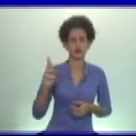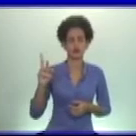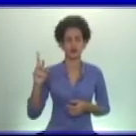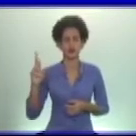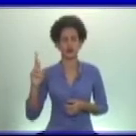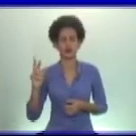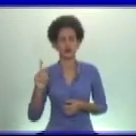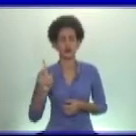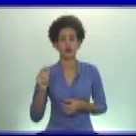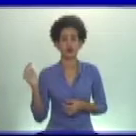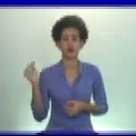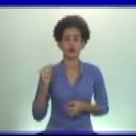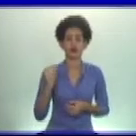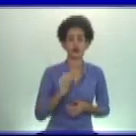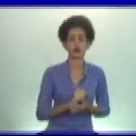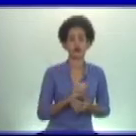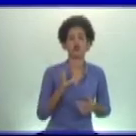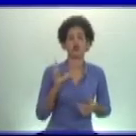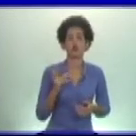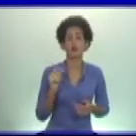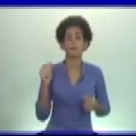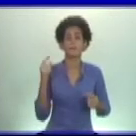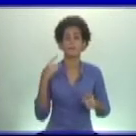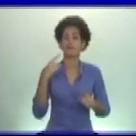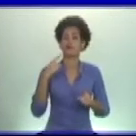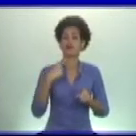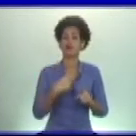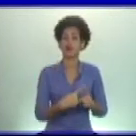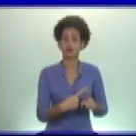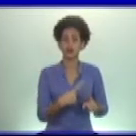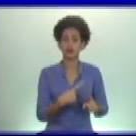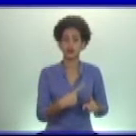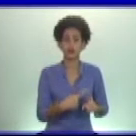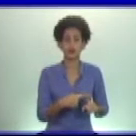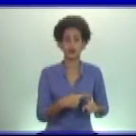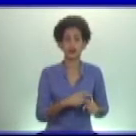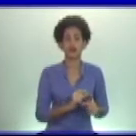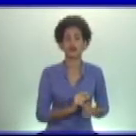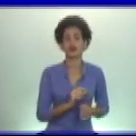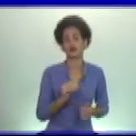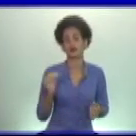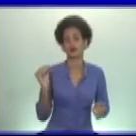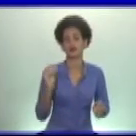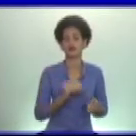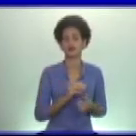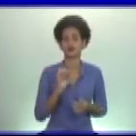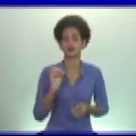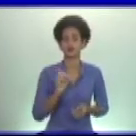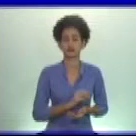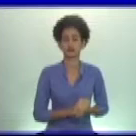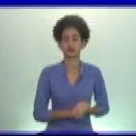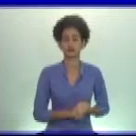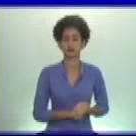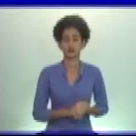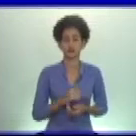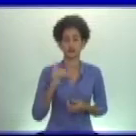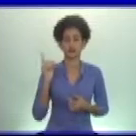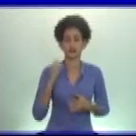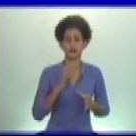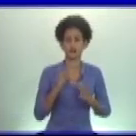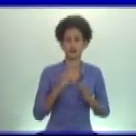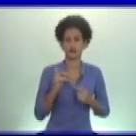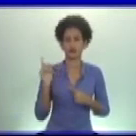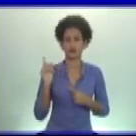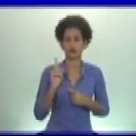positivos incluyendo el 0. Le vamos a hacer corresponder a cada uno sus raíces cuadradas. ¿Es una función o no? Lógicamente que